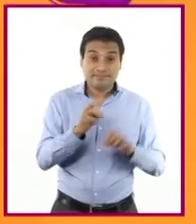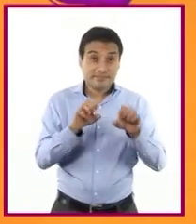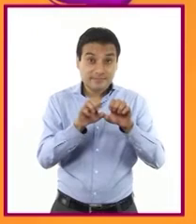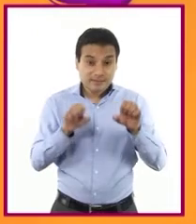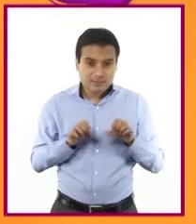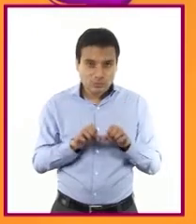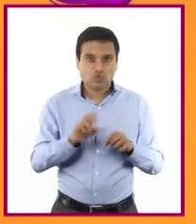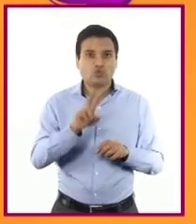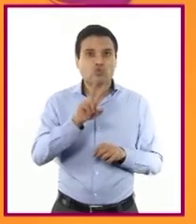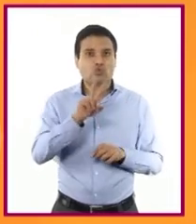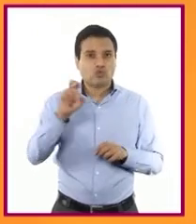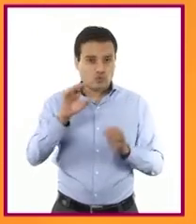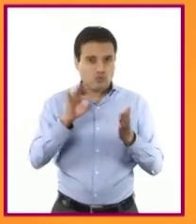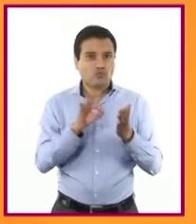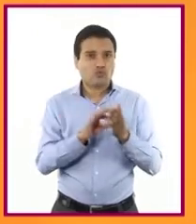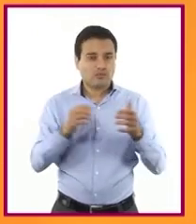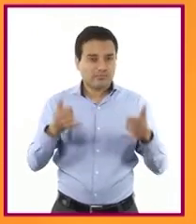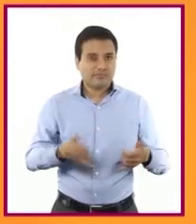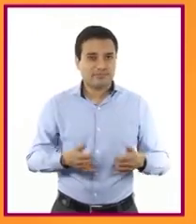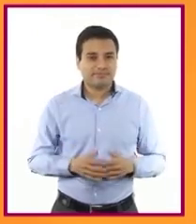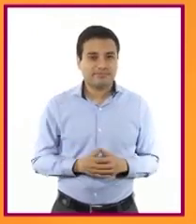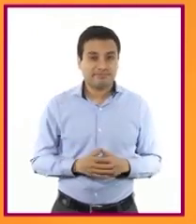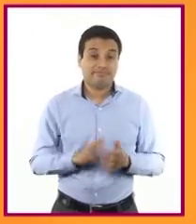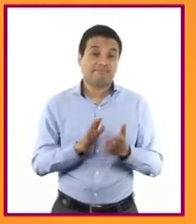200 puntos.